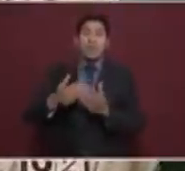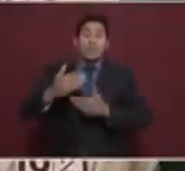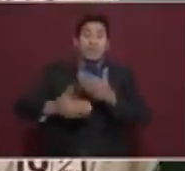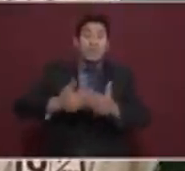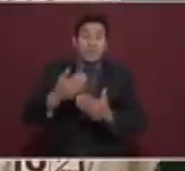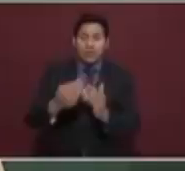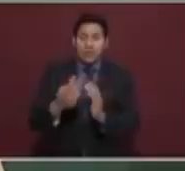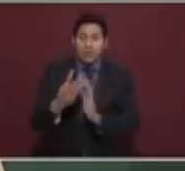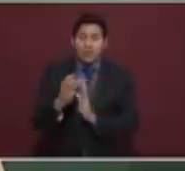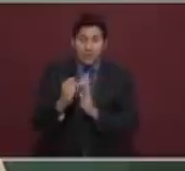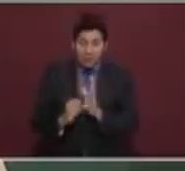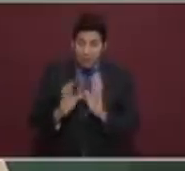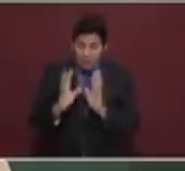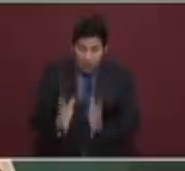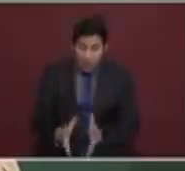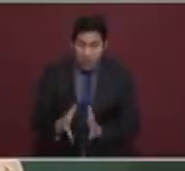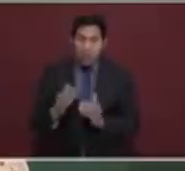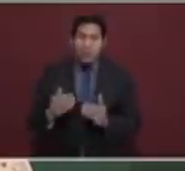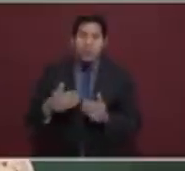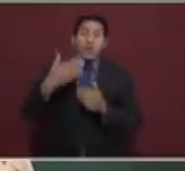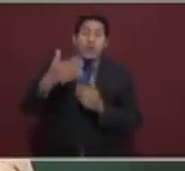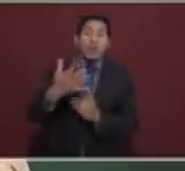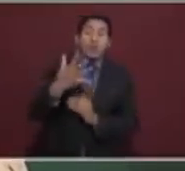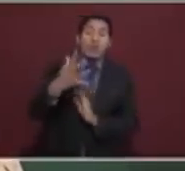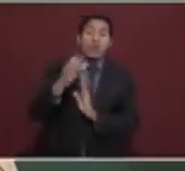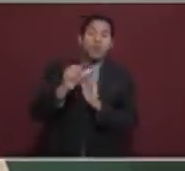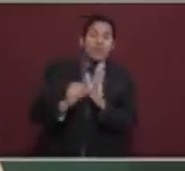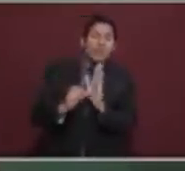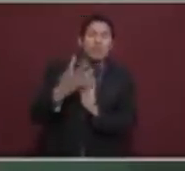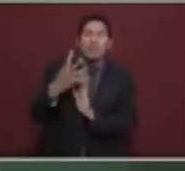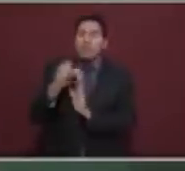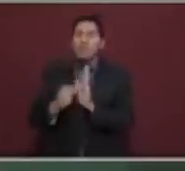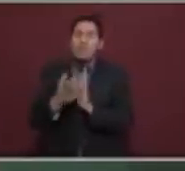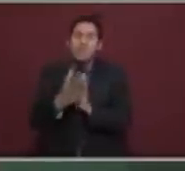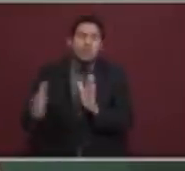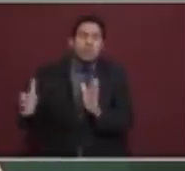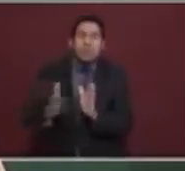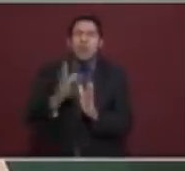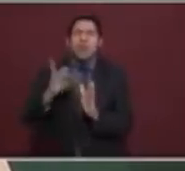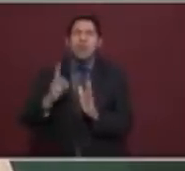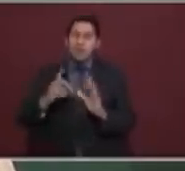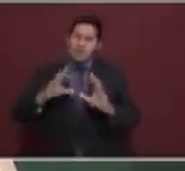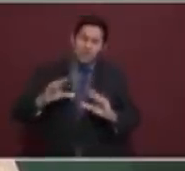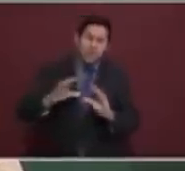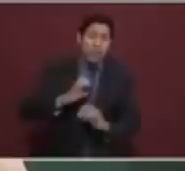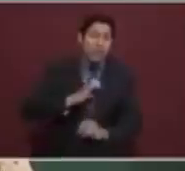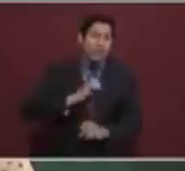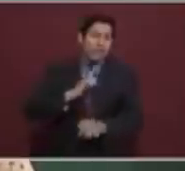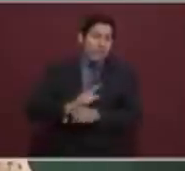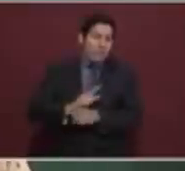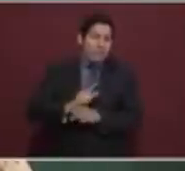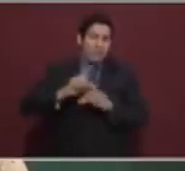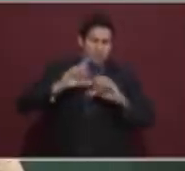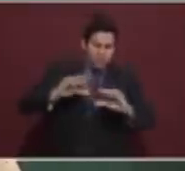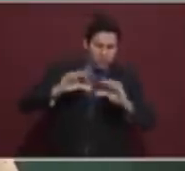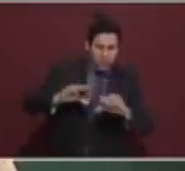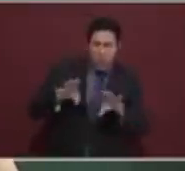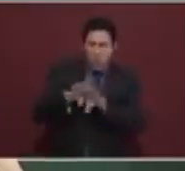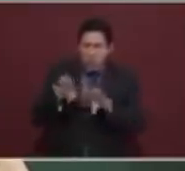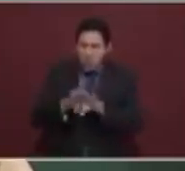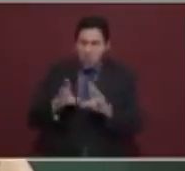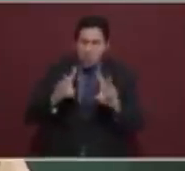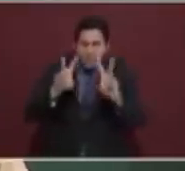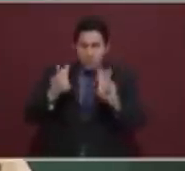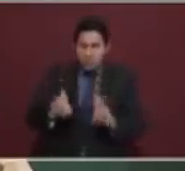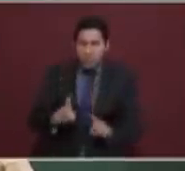tres meses será un proceso de cuatro o cinco meses de un adiestramiento ya especializado en el ámbito